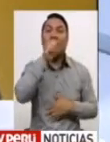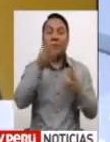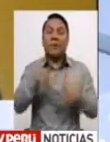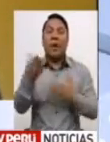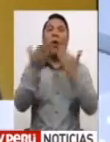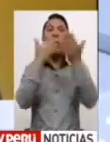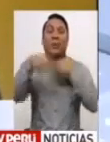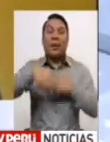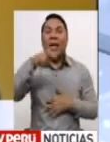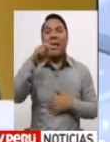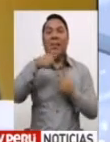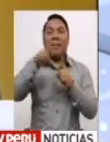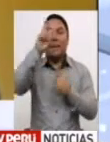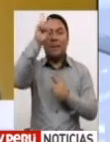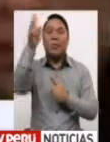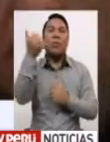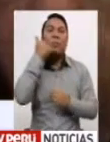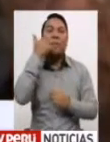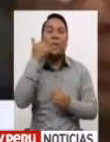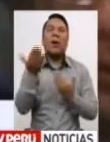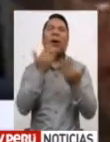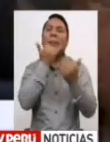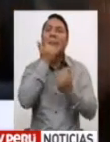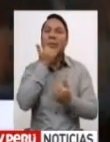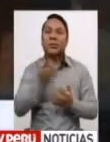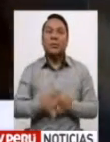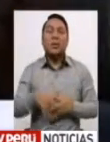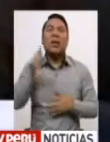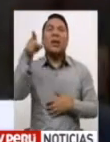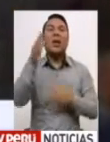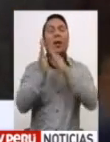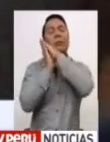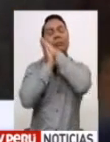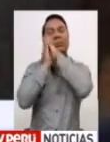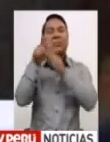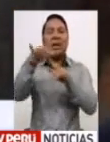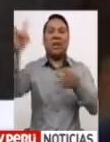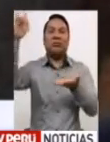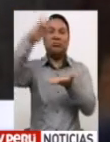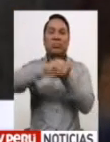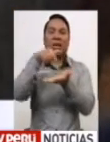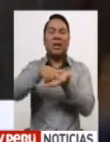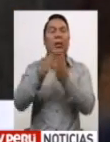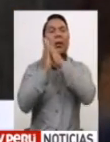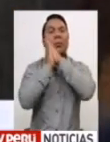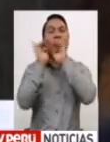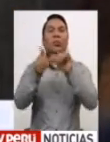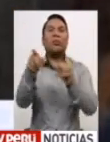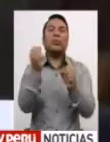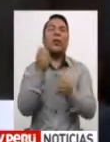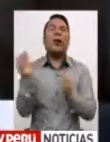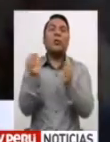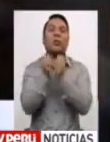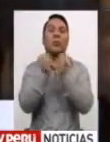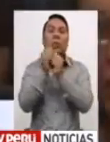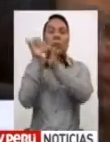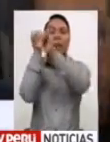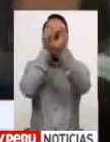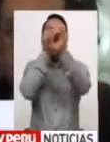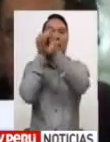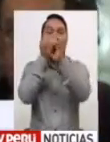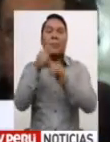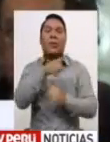TV Perú previo a abordar el avión. Tuvo que dormir en el terminal aéreo, acompañado de su camarógrafo Leonidas Chávez y su